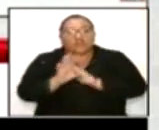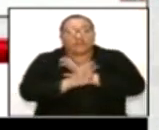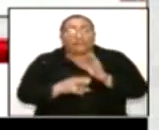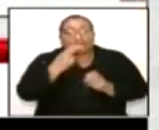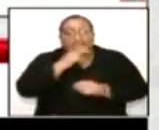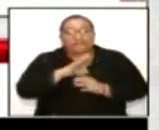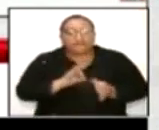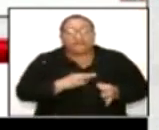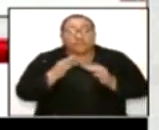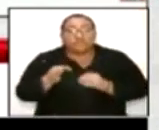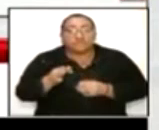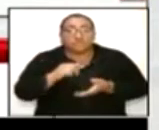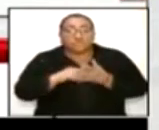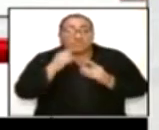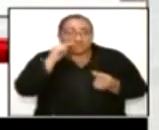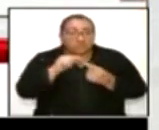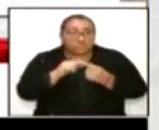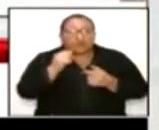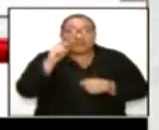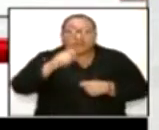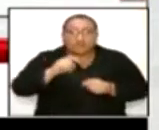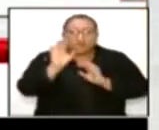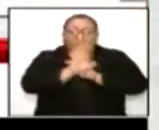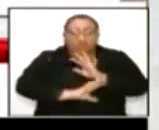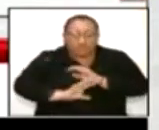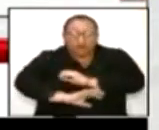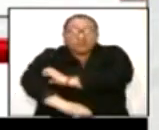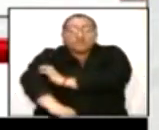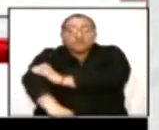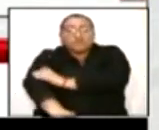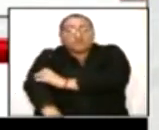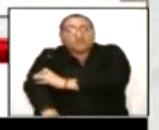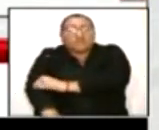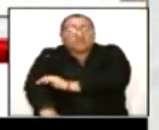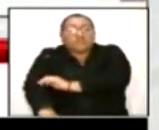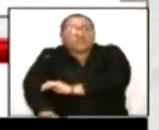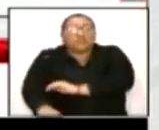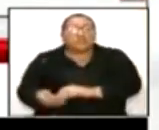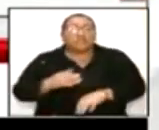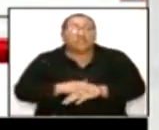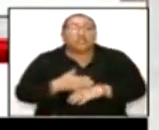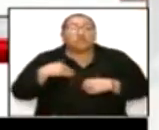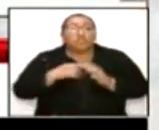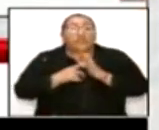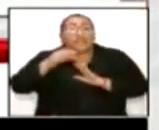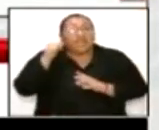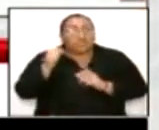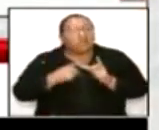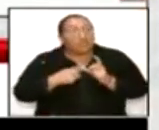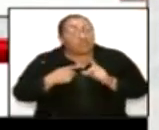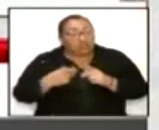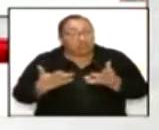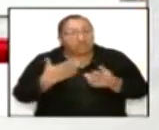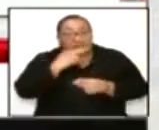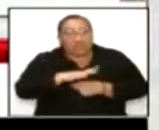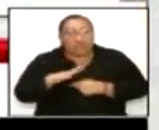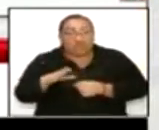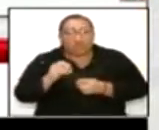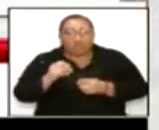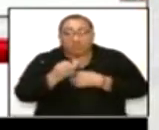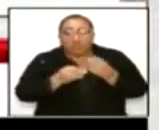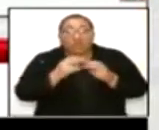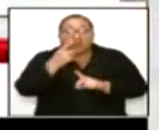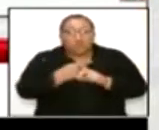los niños pasan de ser objeto de protección y se reconocen como sujetos de derecho. Por tanto, en su calidad de